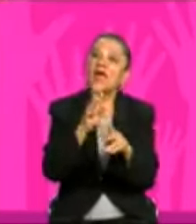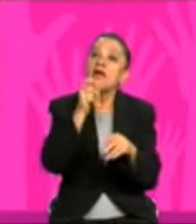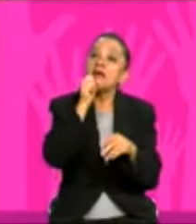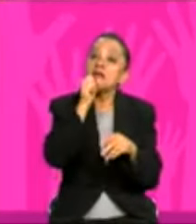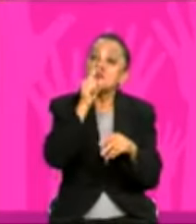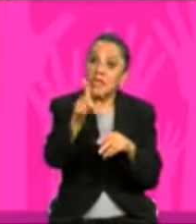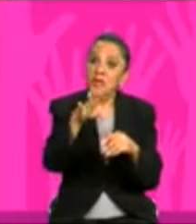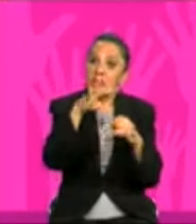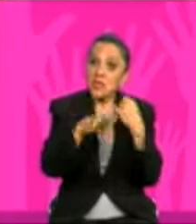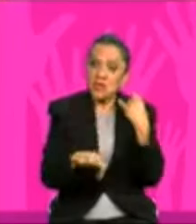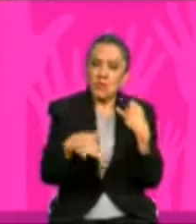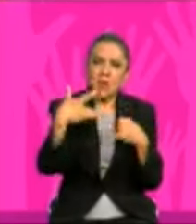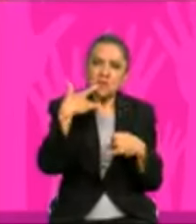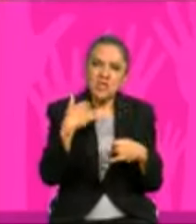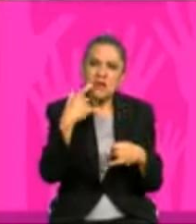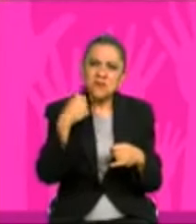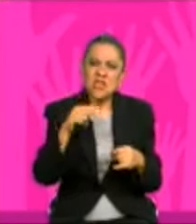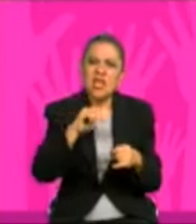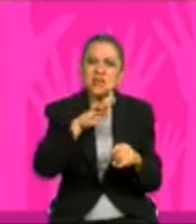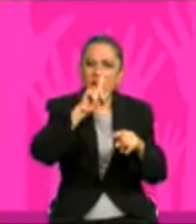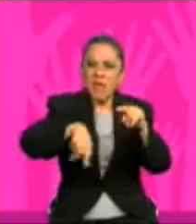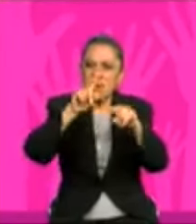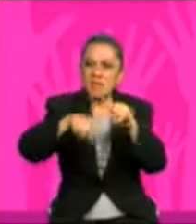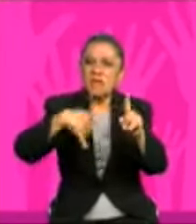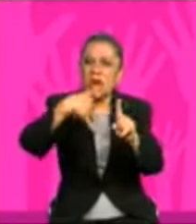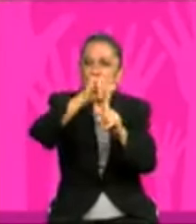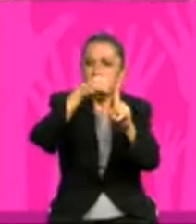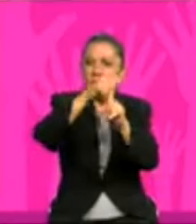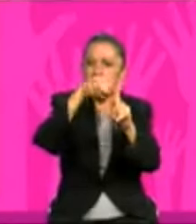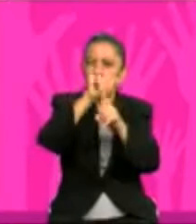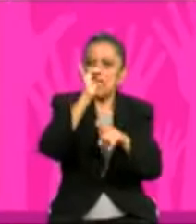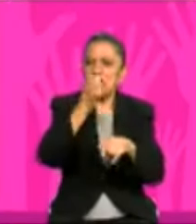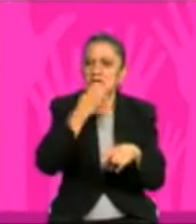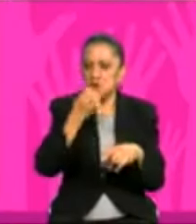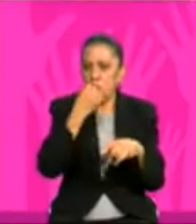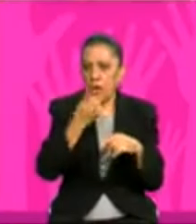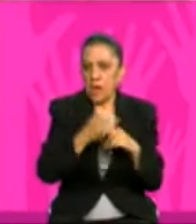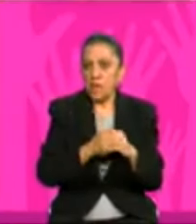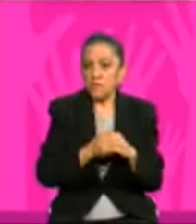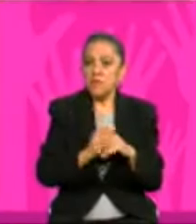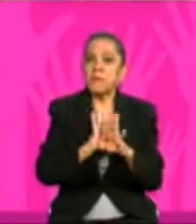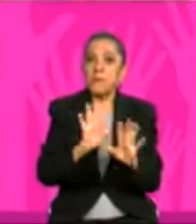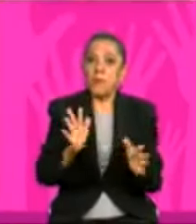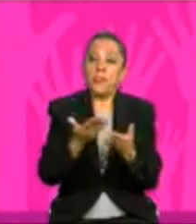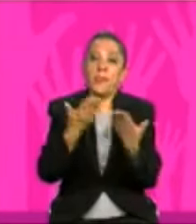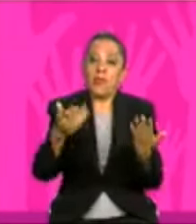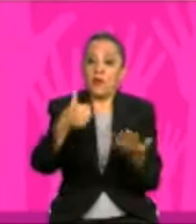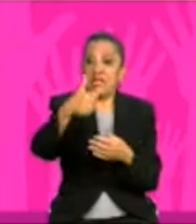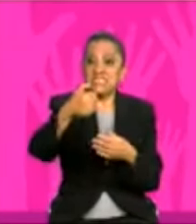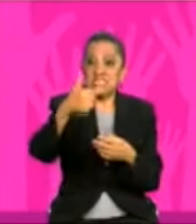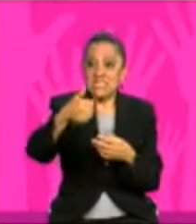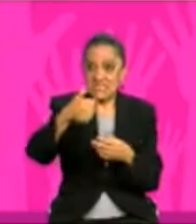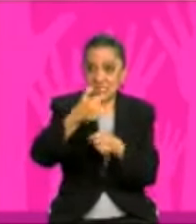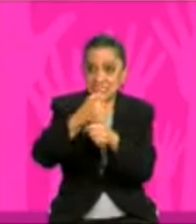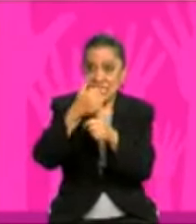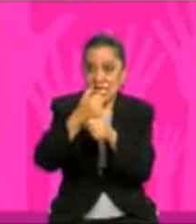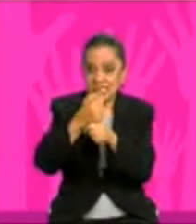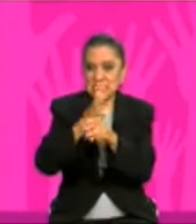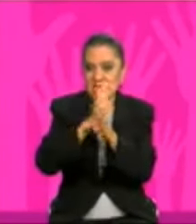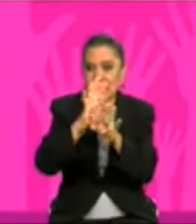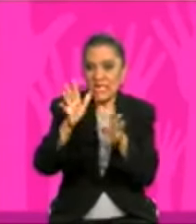a luchar contra el bullying en las escuelas. Gracias, candidata. Vamos ahora a la sexta ronda porque estamos por